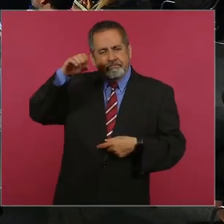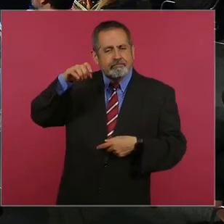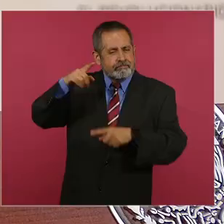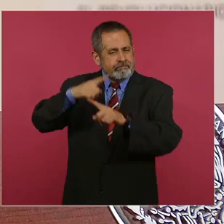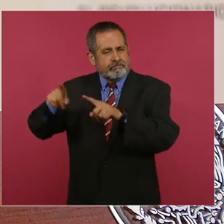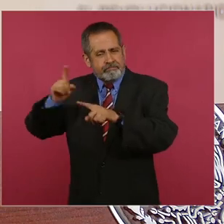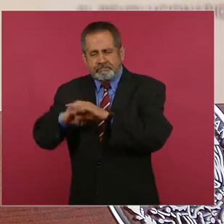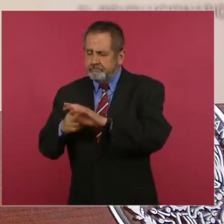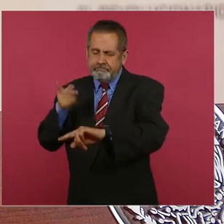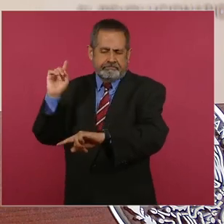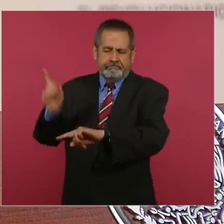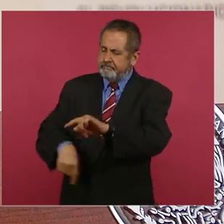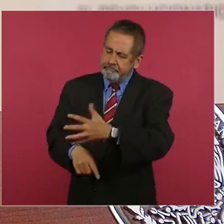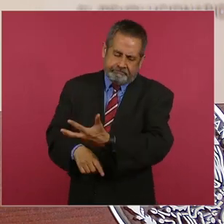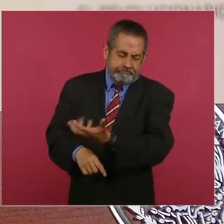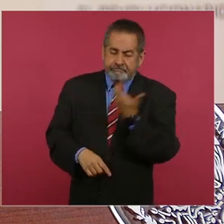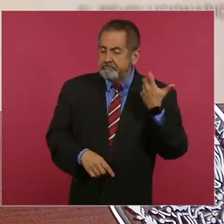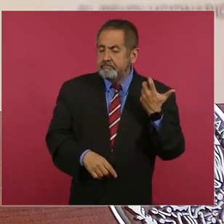para que la gente